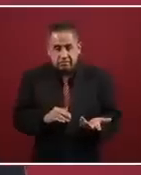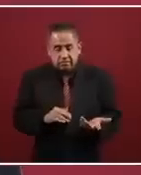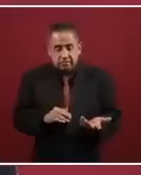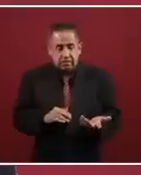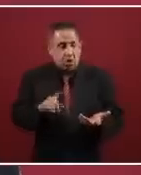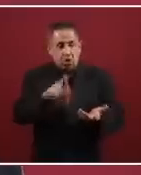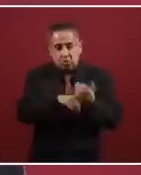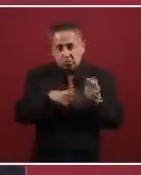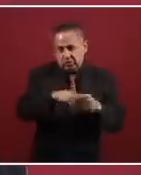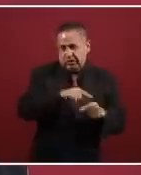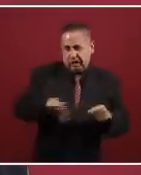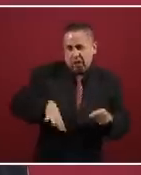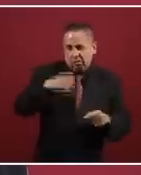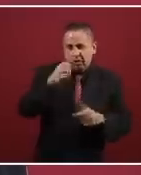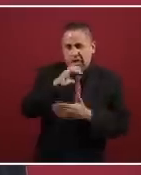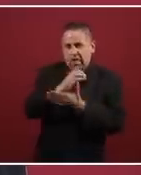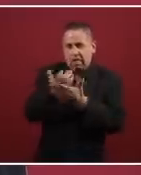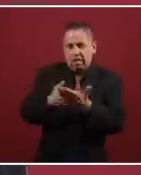hay abusos